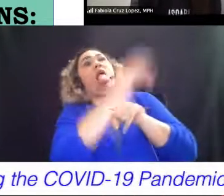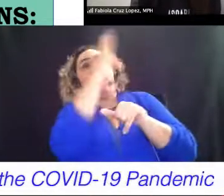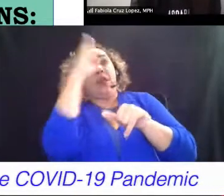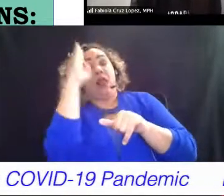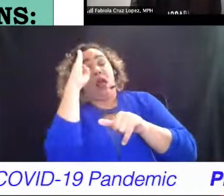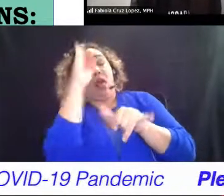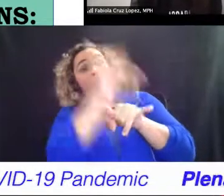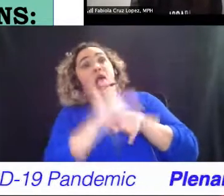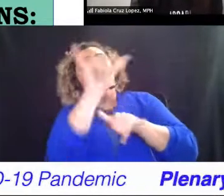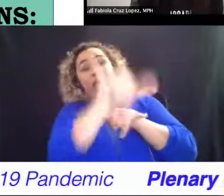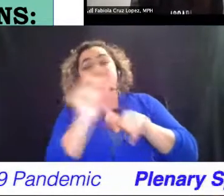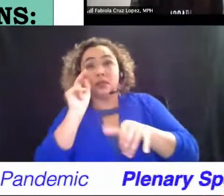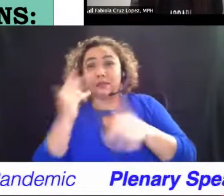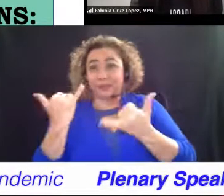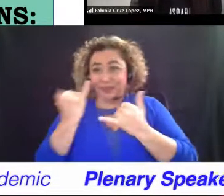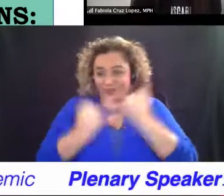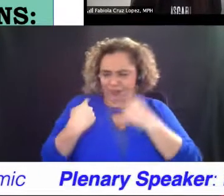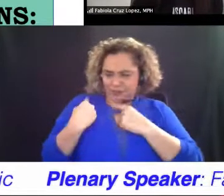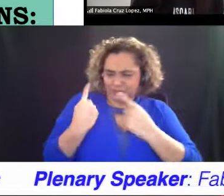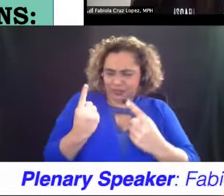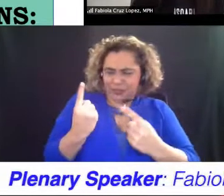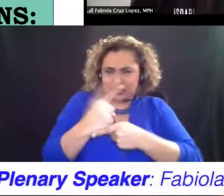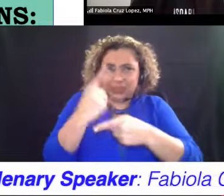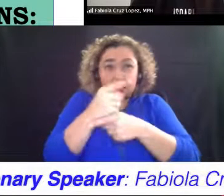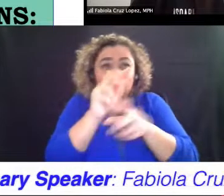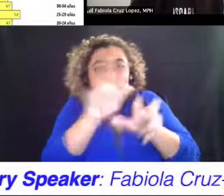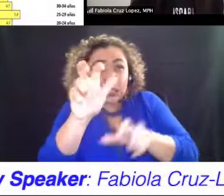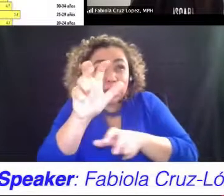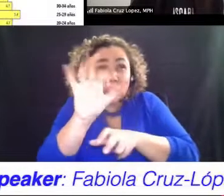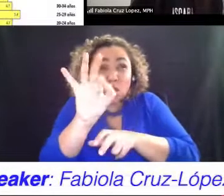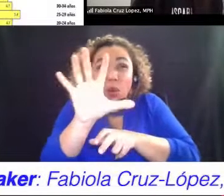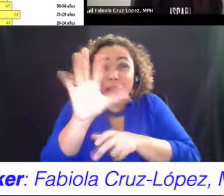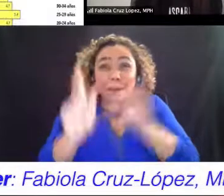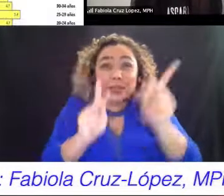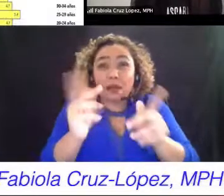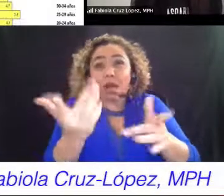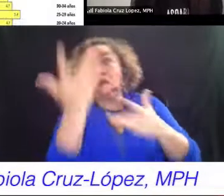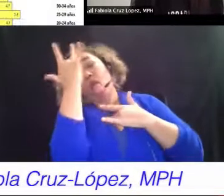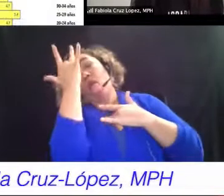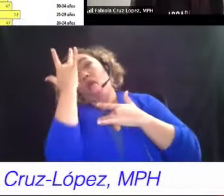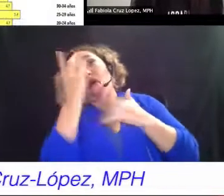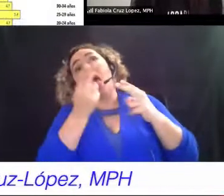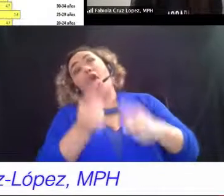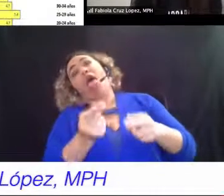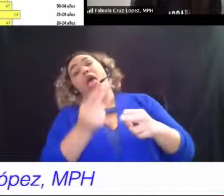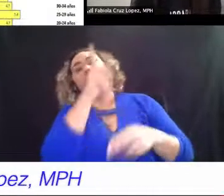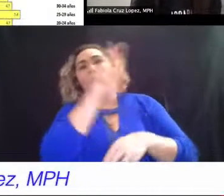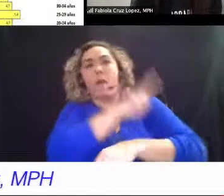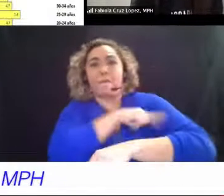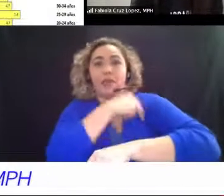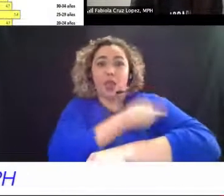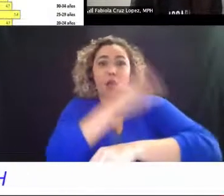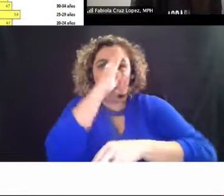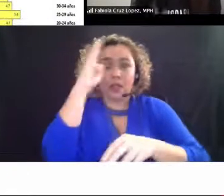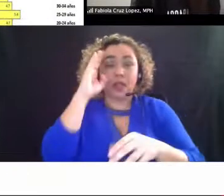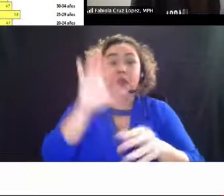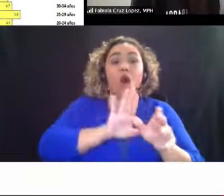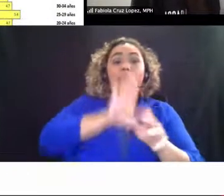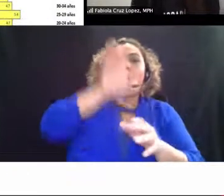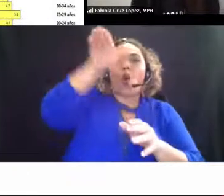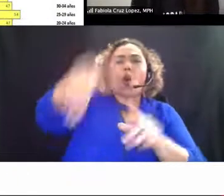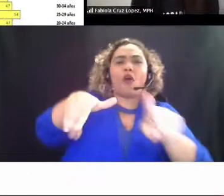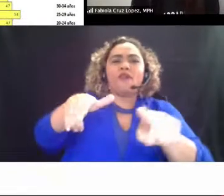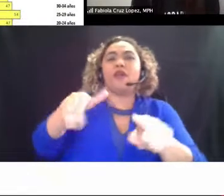hemos mantenido en estos últimos días, las 395. La curva epidemiológica, estos son los datos